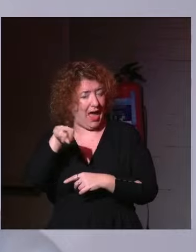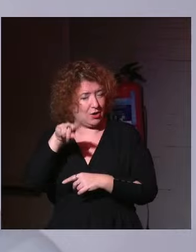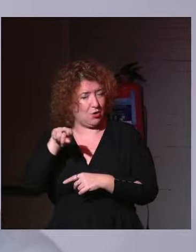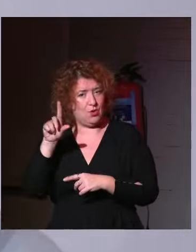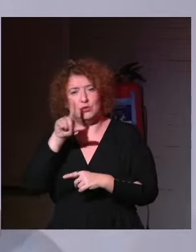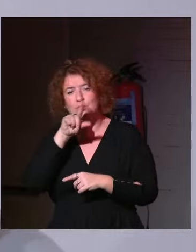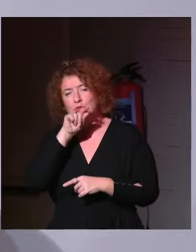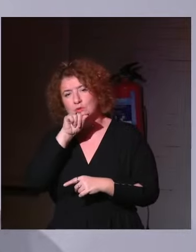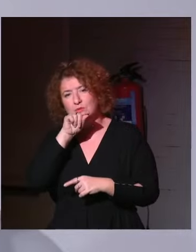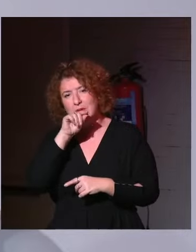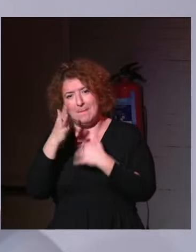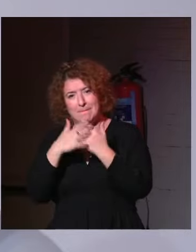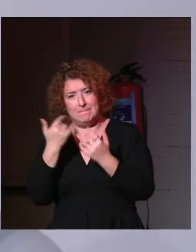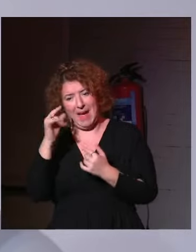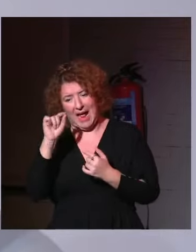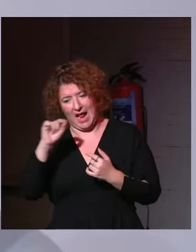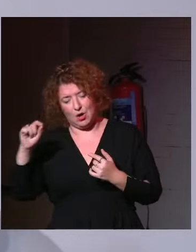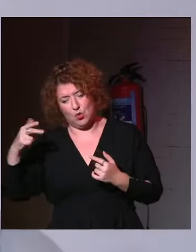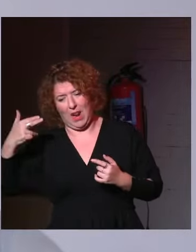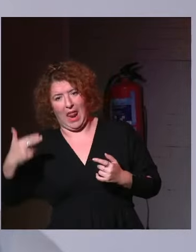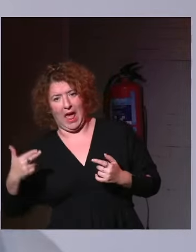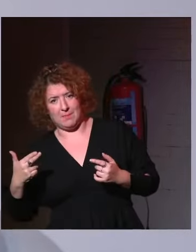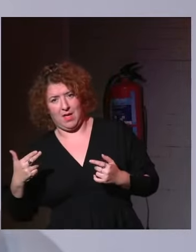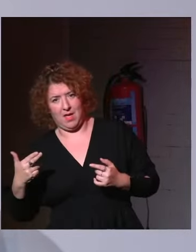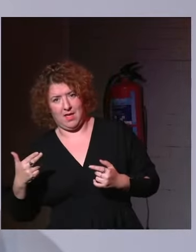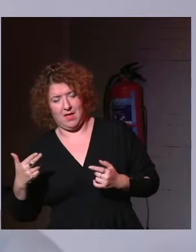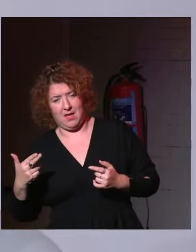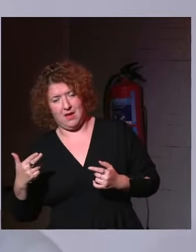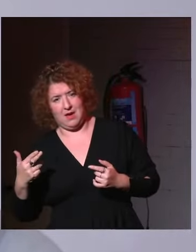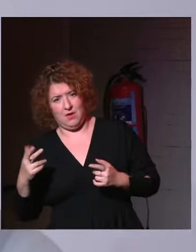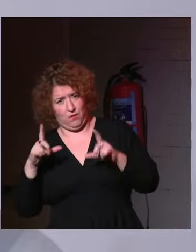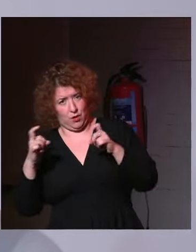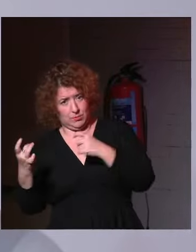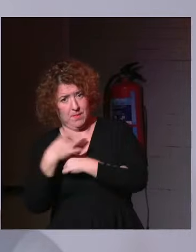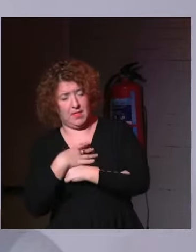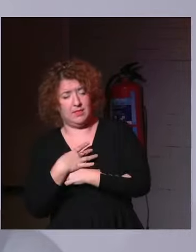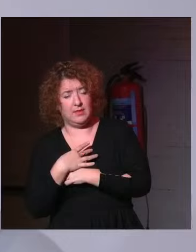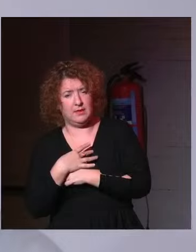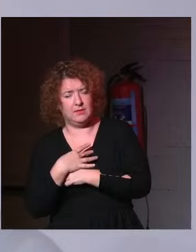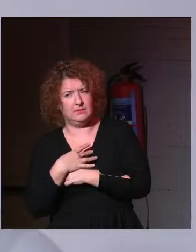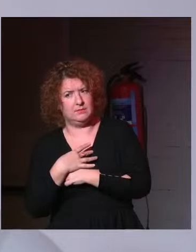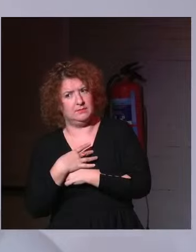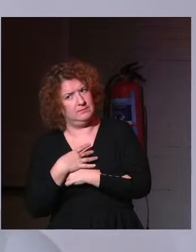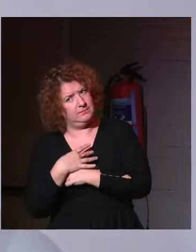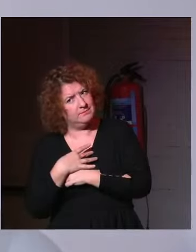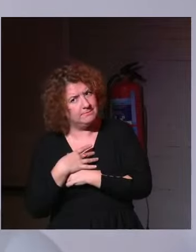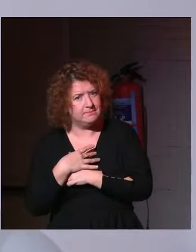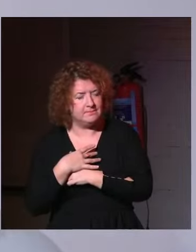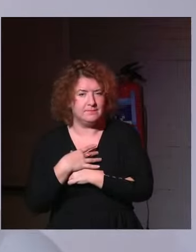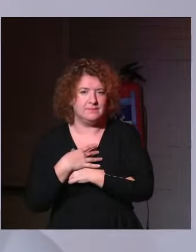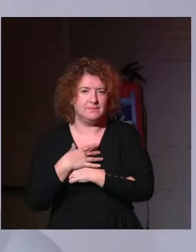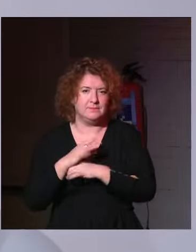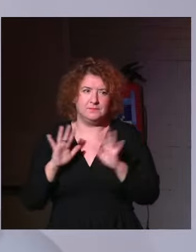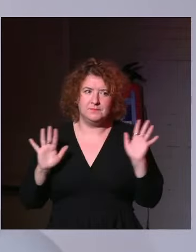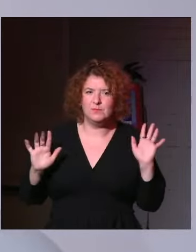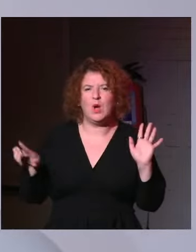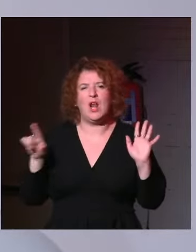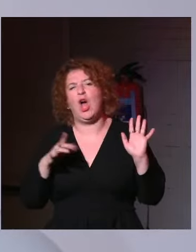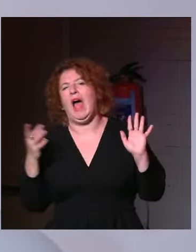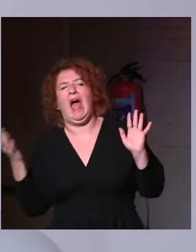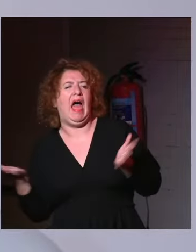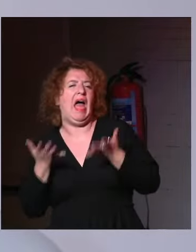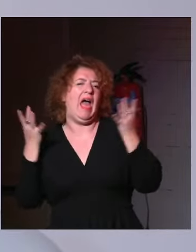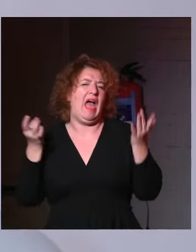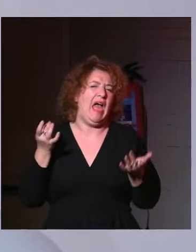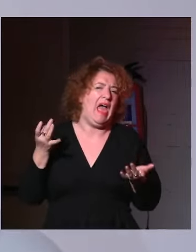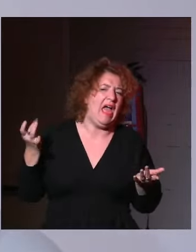Twitter escrita a mano al lado del arma eh Y entonces mientras yo decía Esto no es nada Esto no es nada